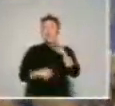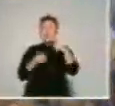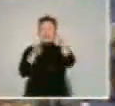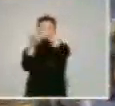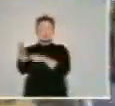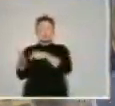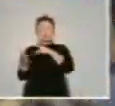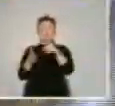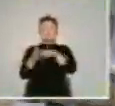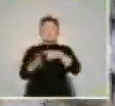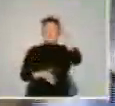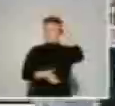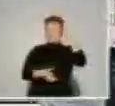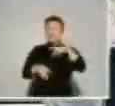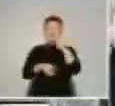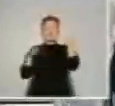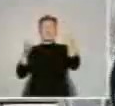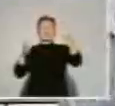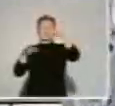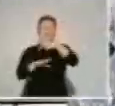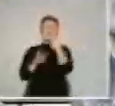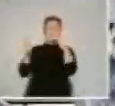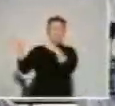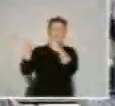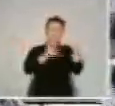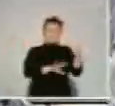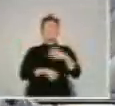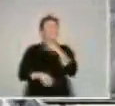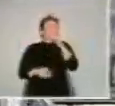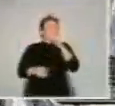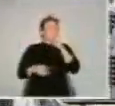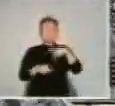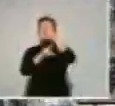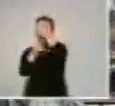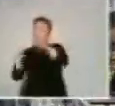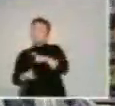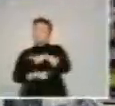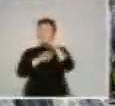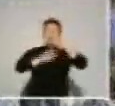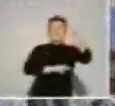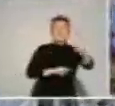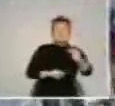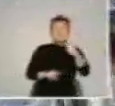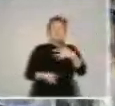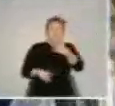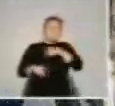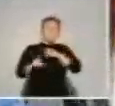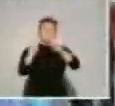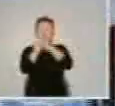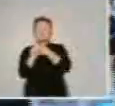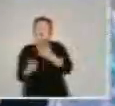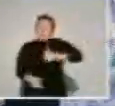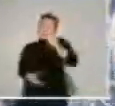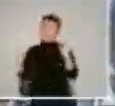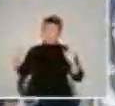Mundial 86. Preguntas y respuestas por casualidad resueltas